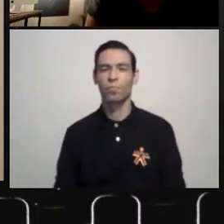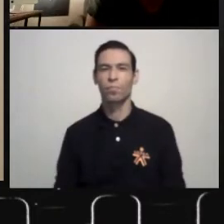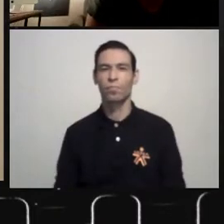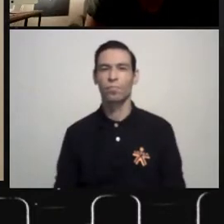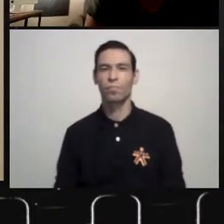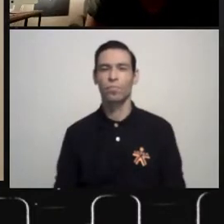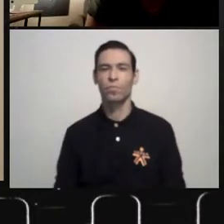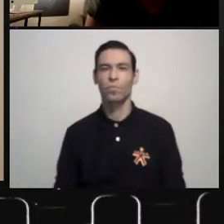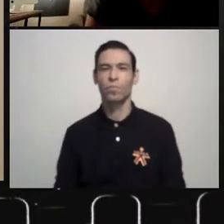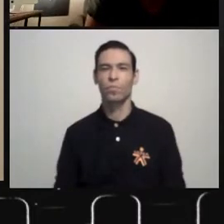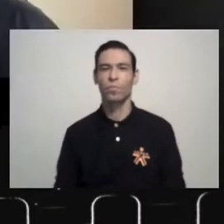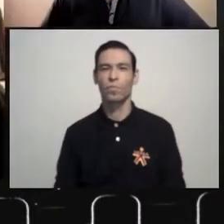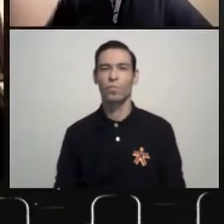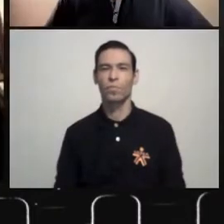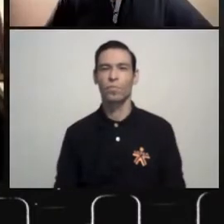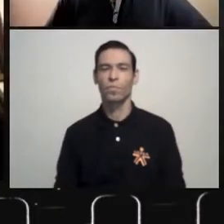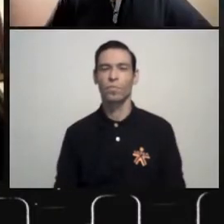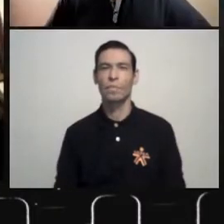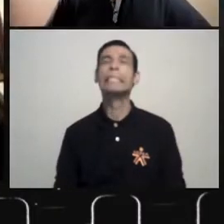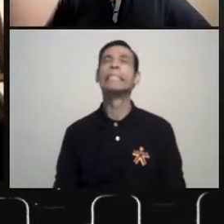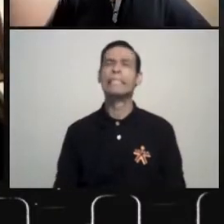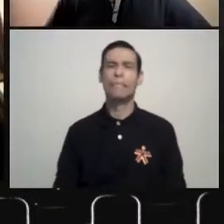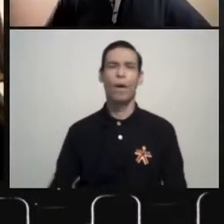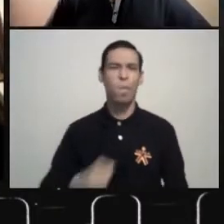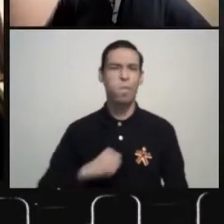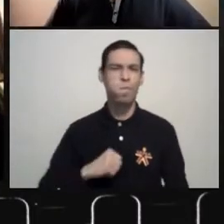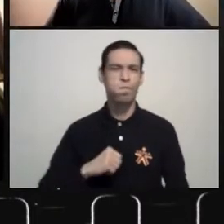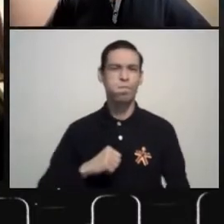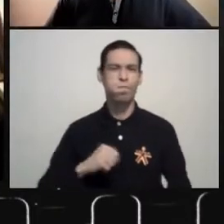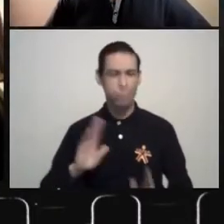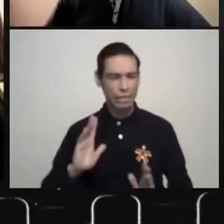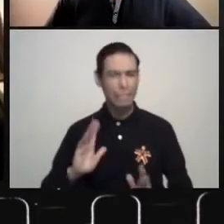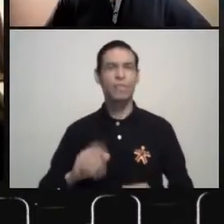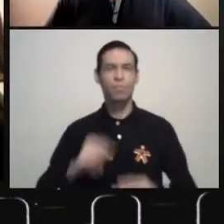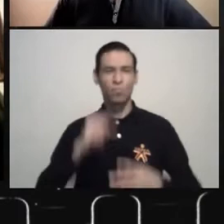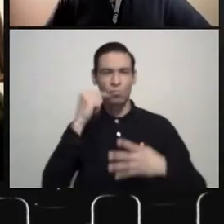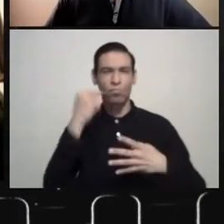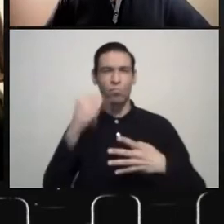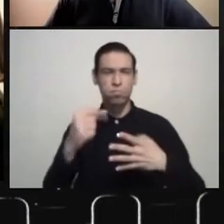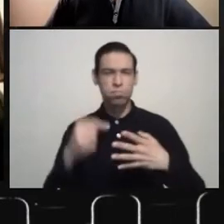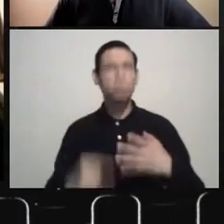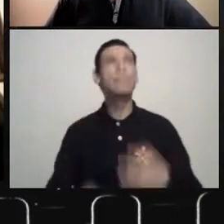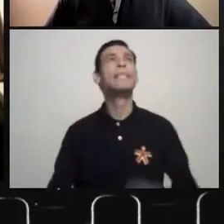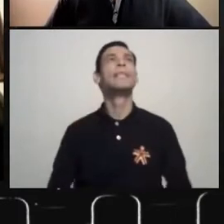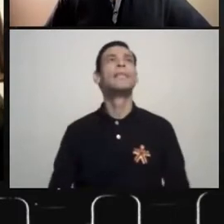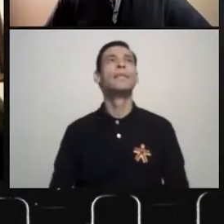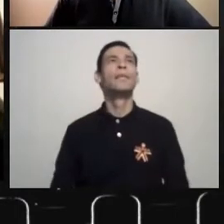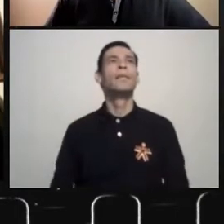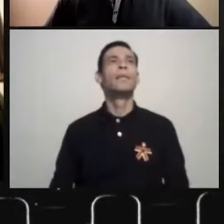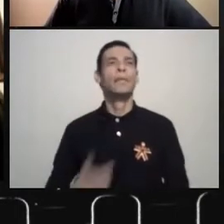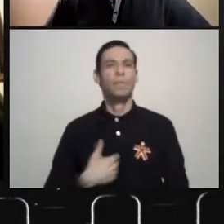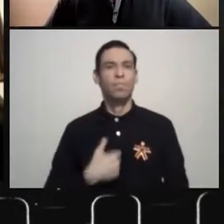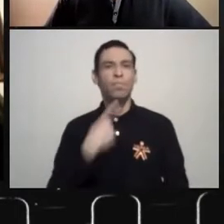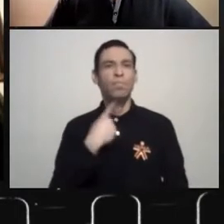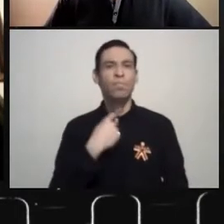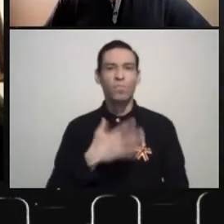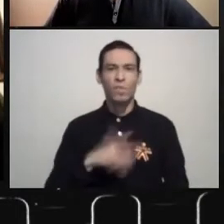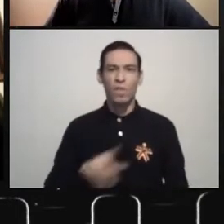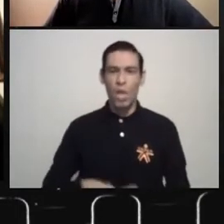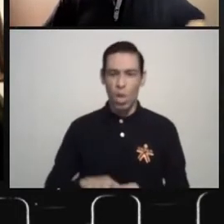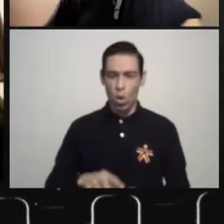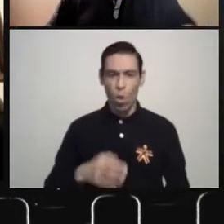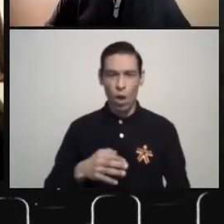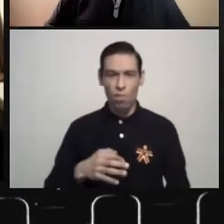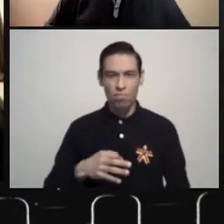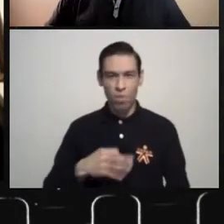hermano, lo que pasa es que yo tengo varios. Es que yo sí trato de ser muy honesto con mi trabajo, entonces siento que en mi